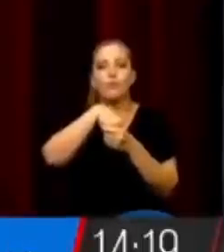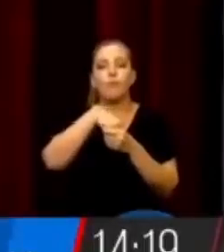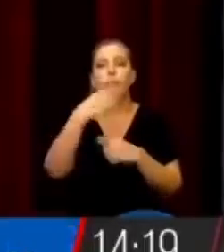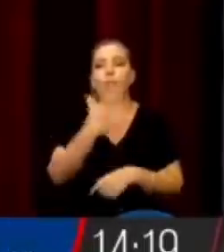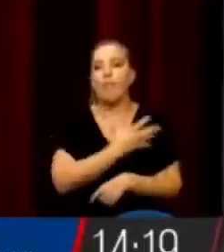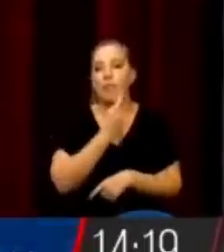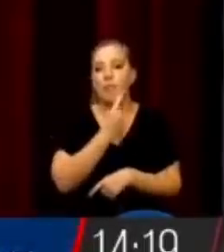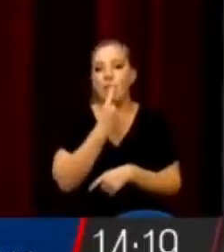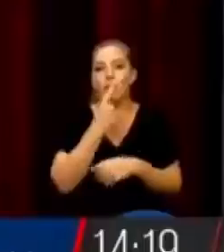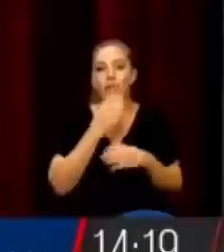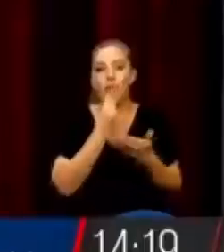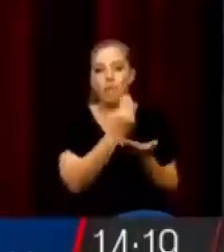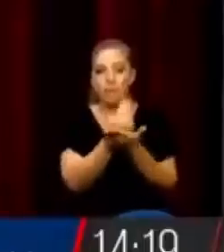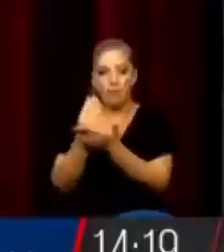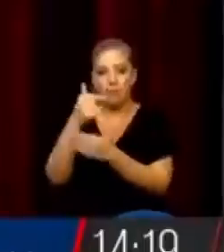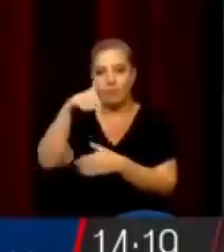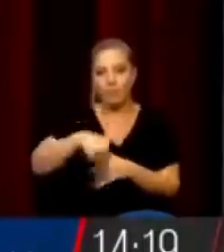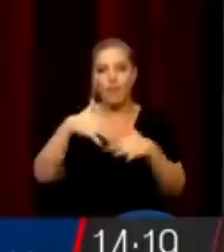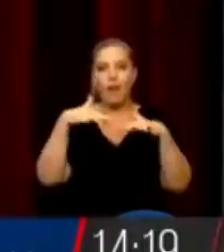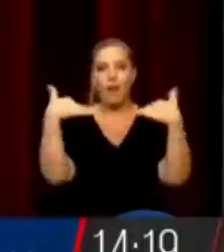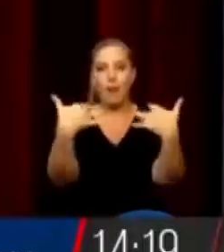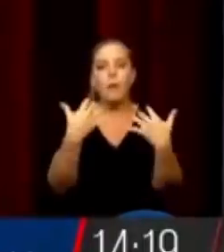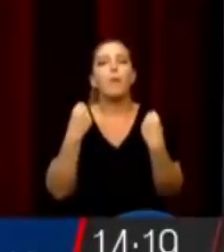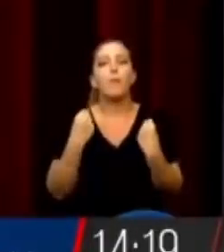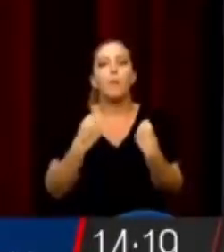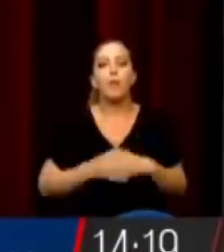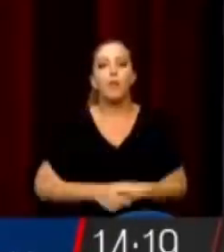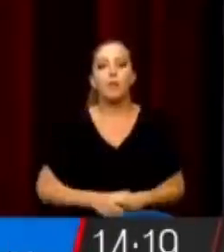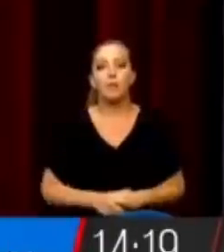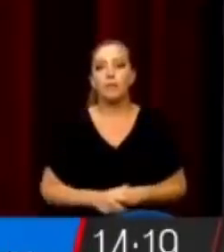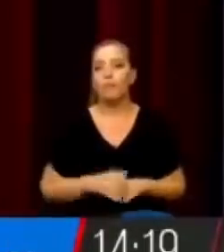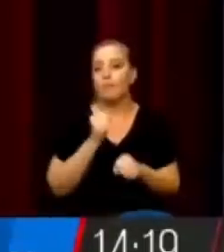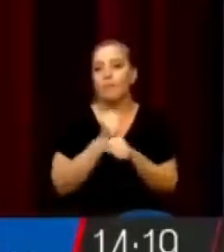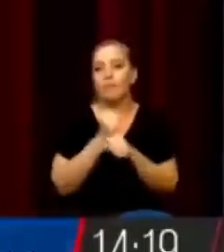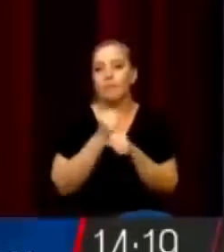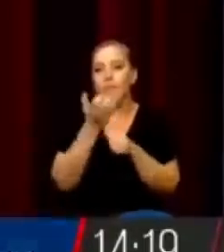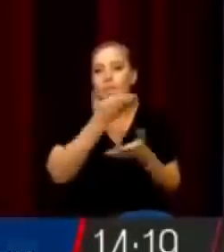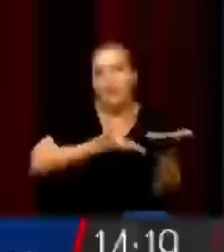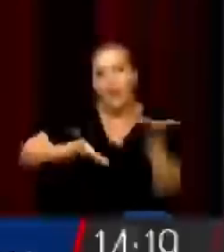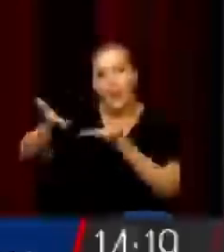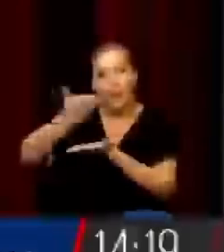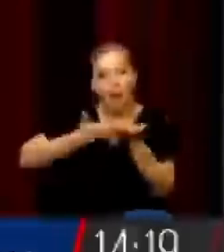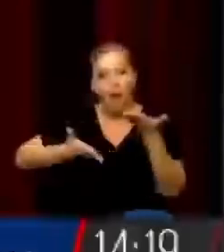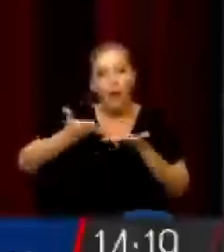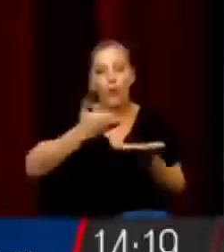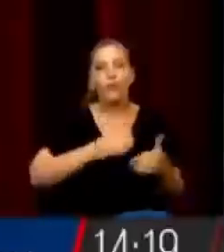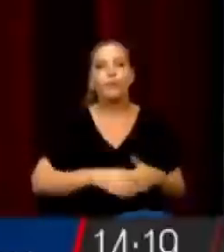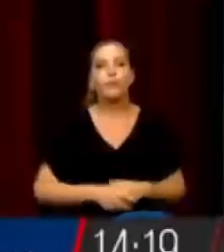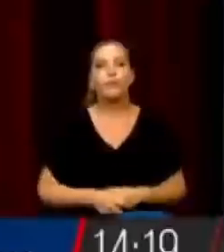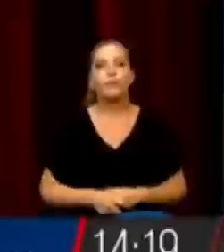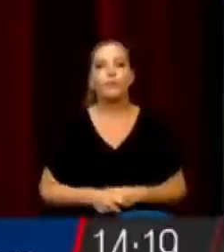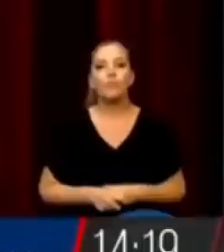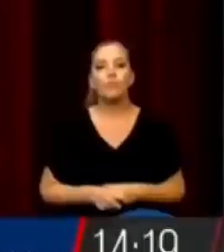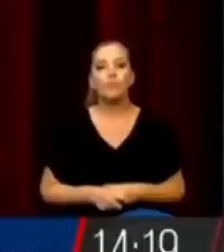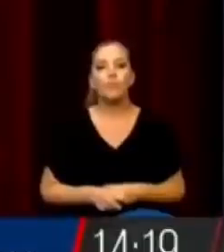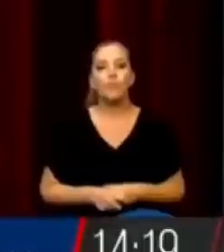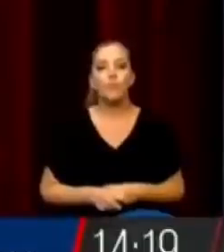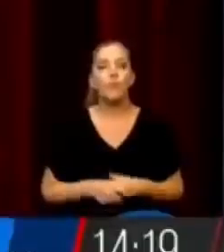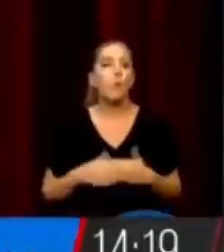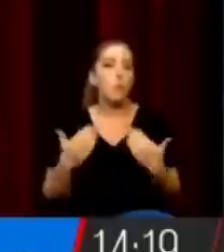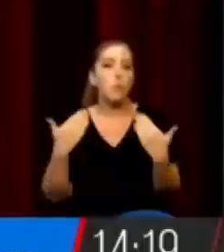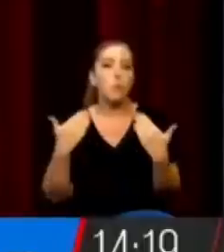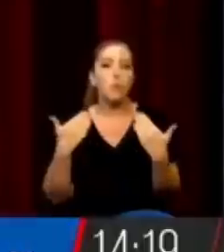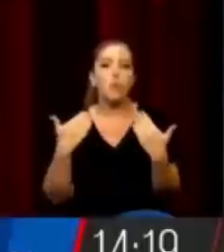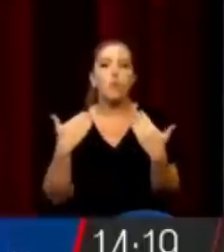Cámara, porque de alguna manera en el trabajo común y compartido pudimos